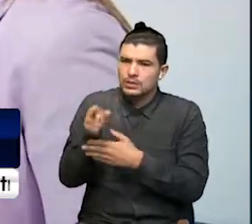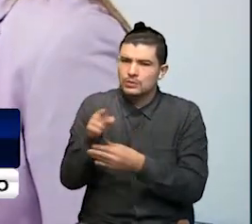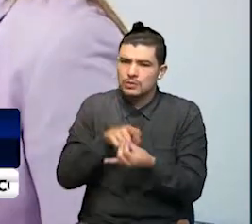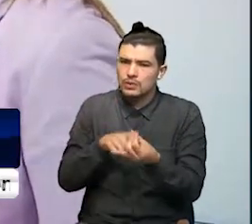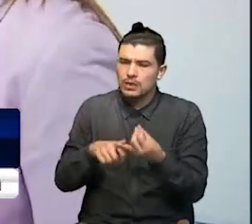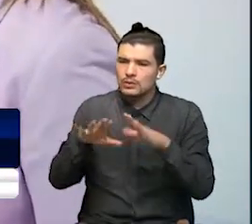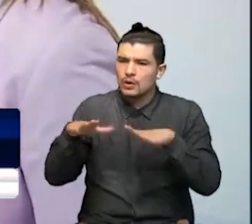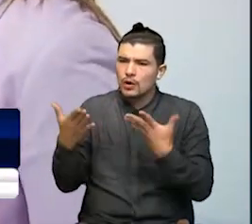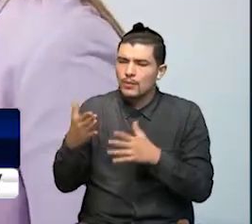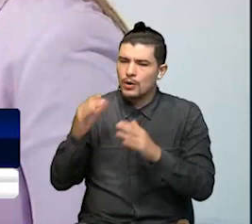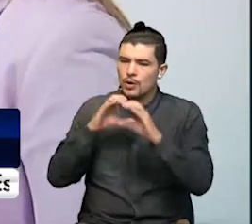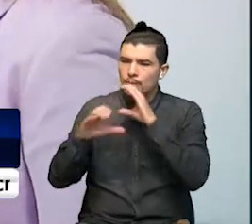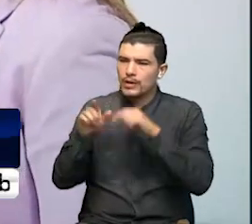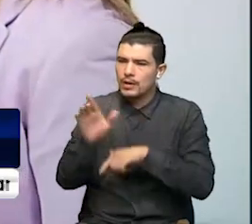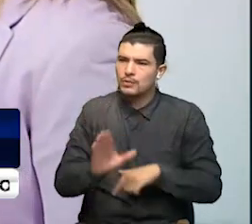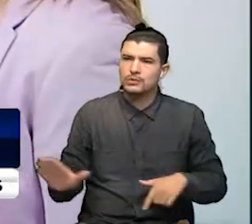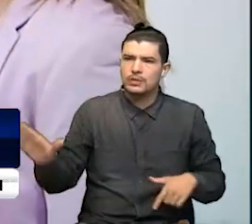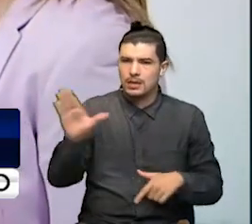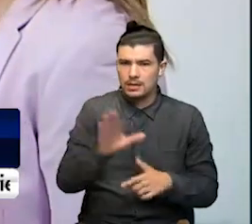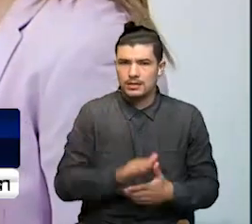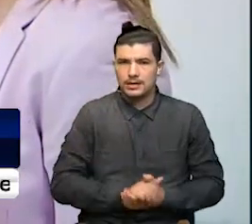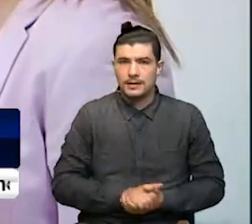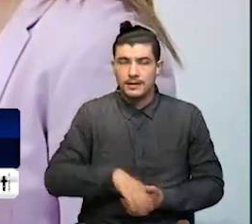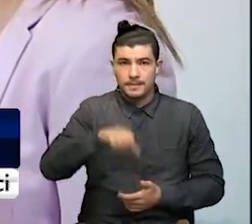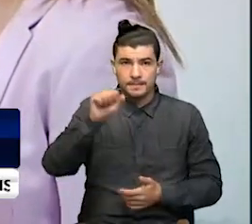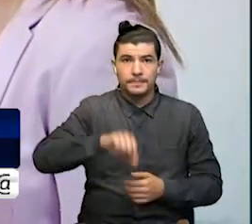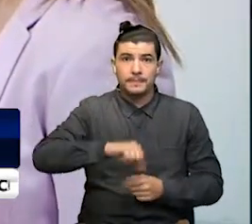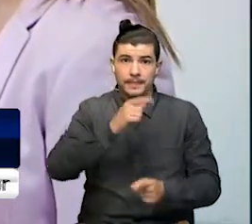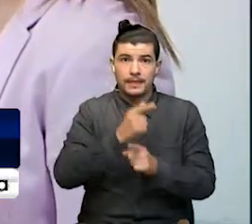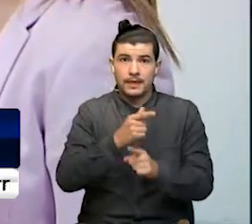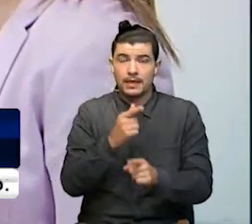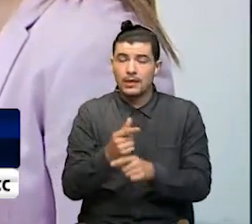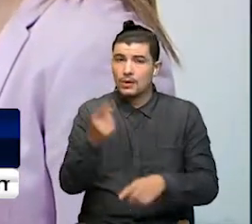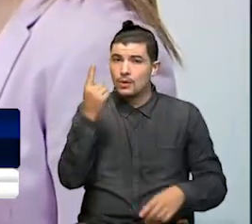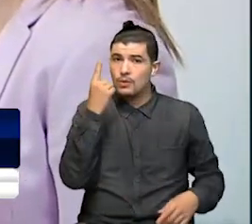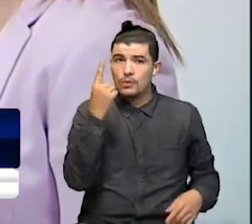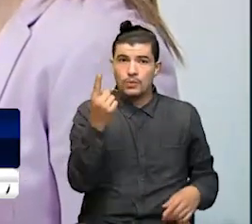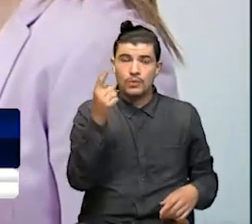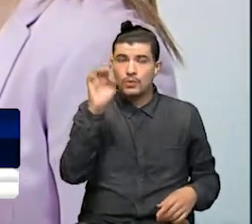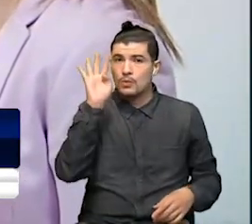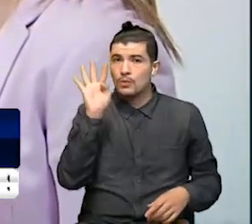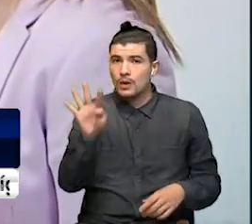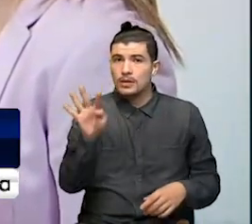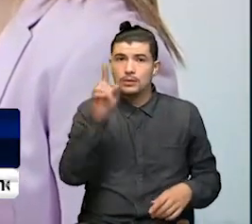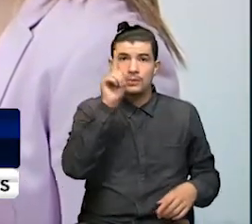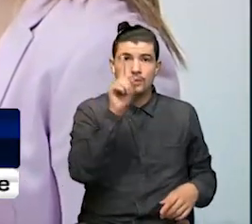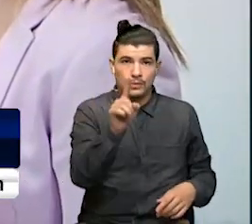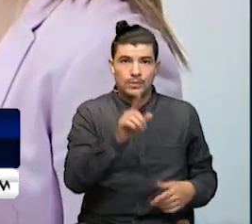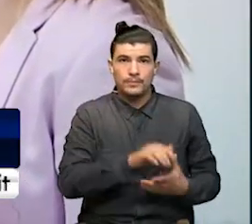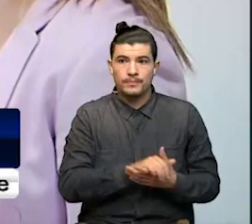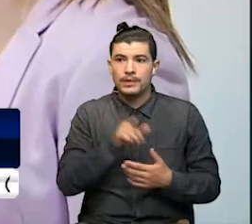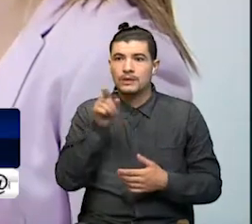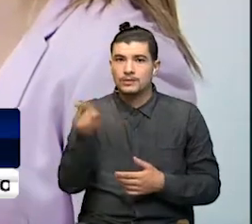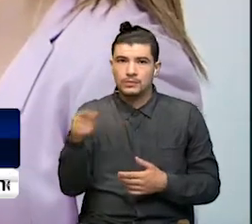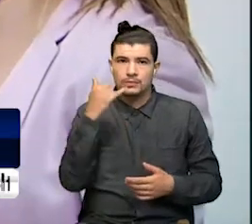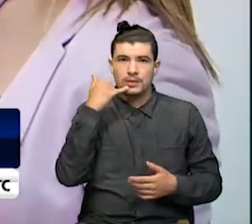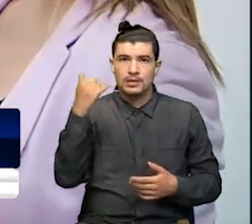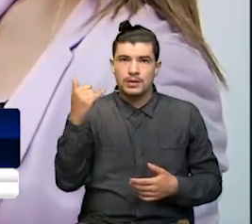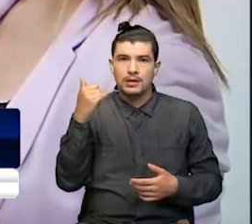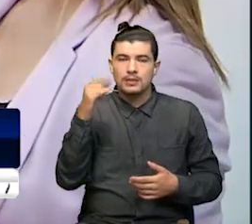comunican con nosotros bueno tenemos la línea 141 es una línea nacional